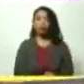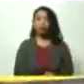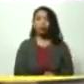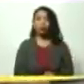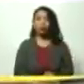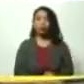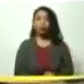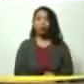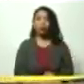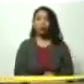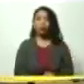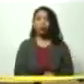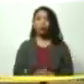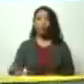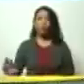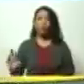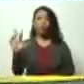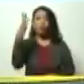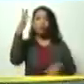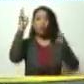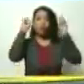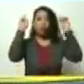en tercer lugar